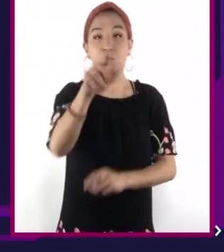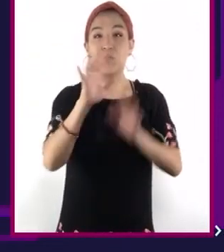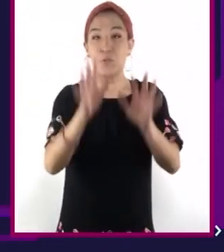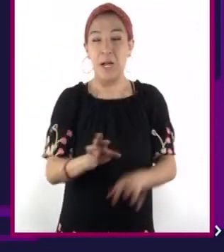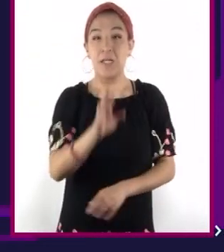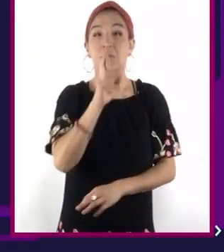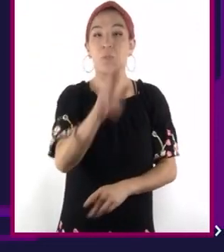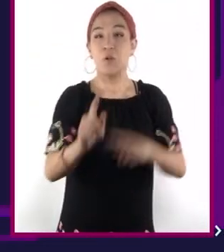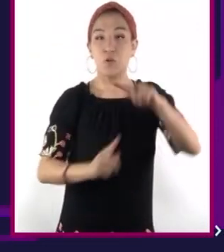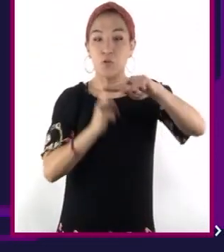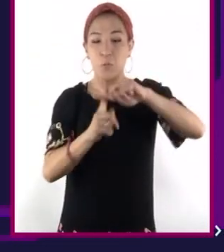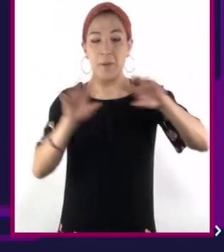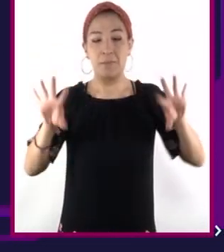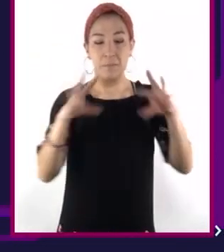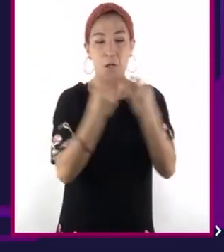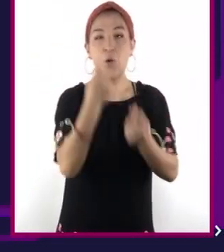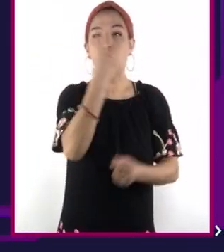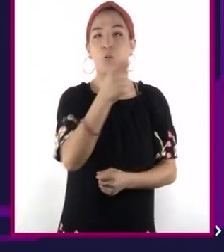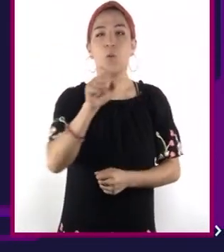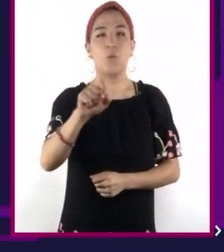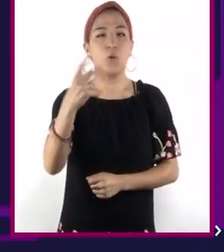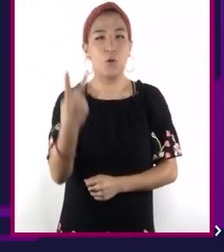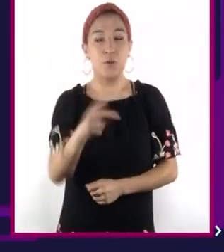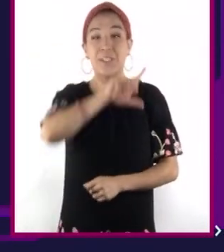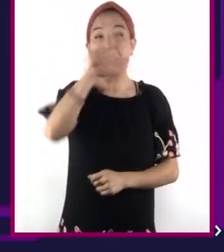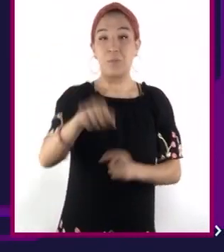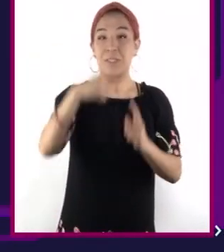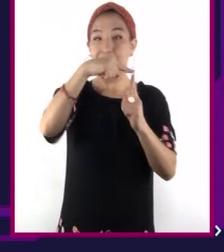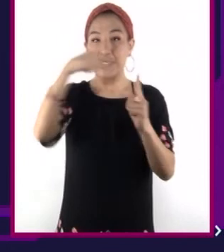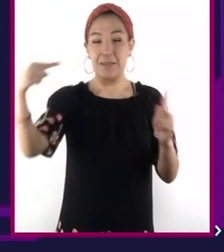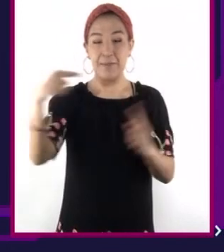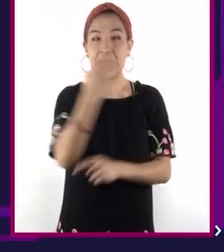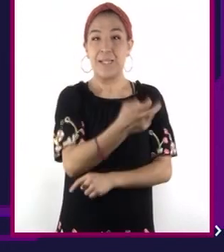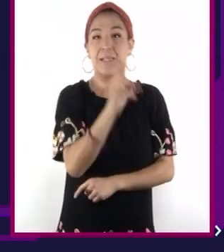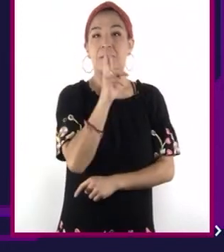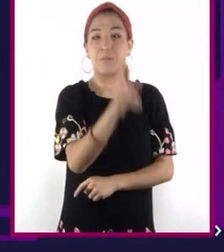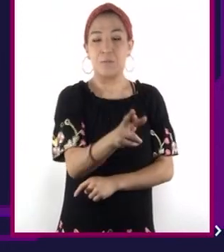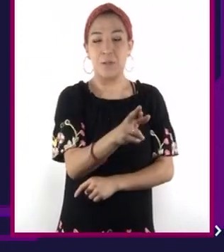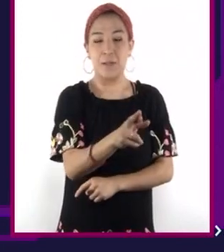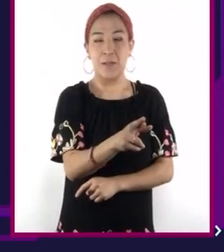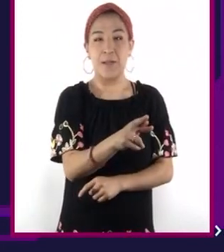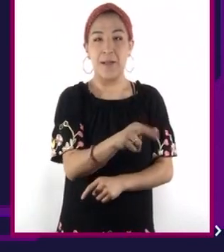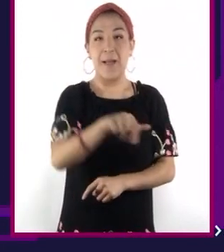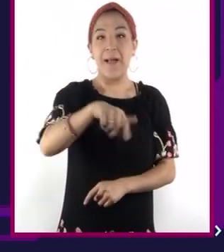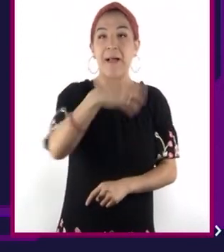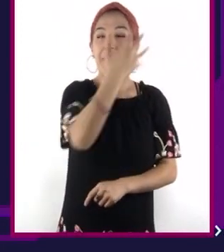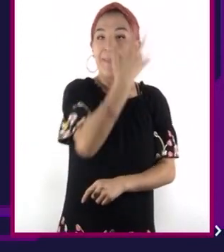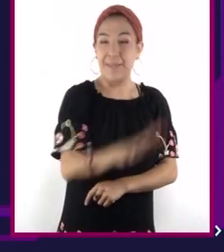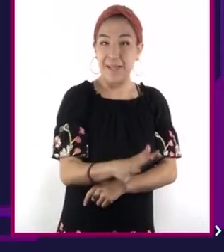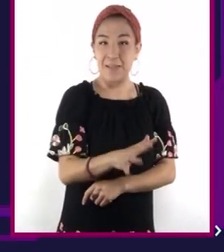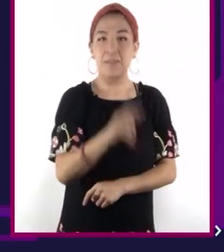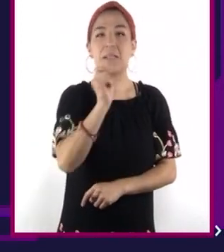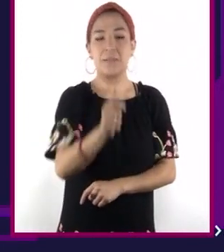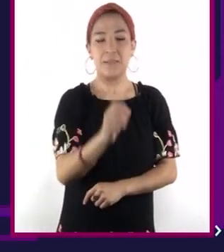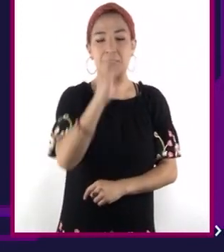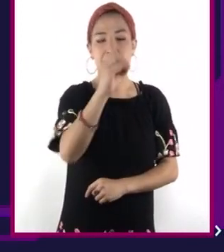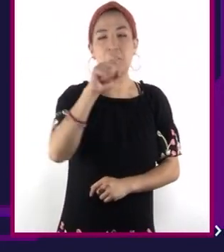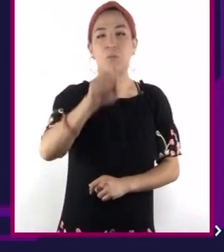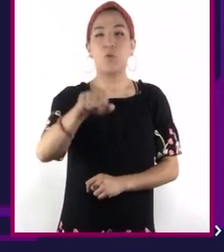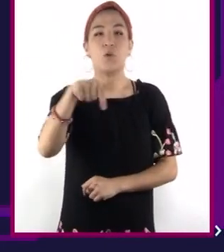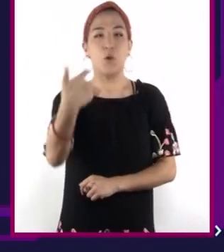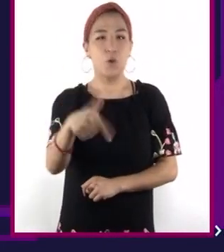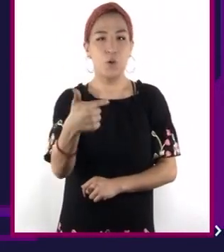obtiene 1.2. Al dividir este resultado entre 10 se obtiene